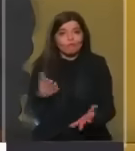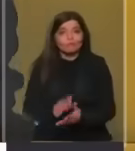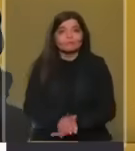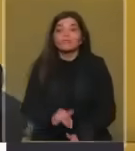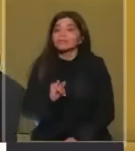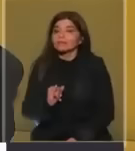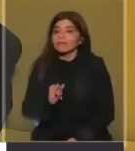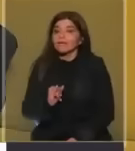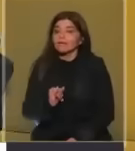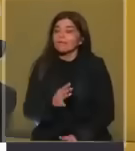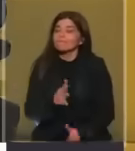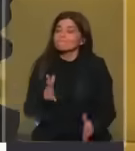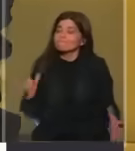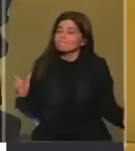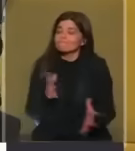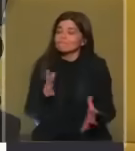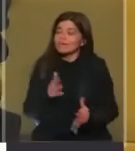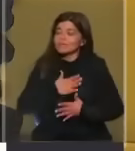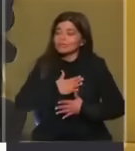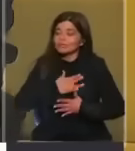fuerte que hemos vivido en la vida, de todas maneras.